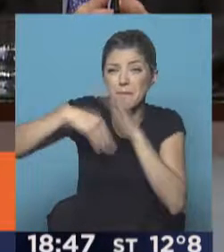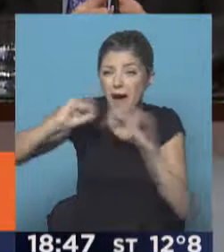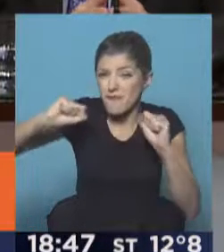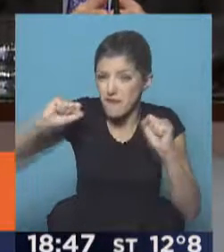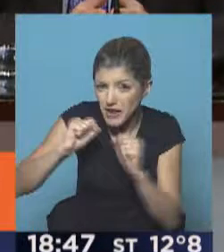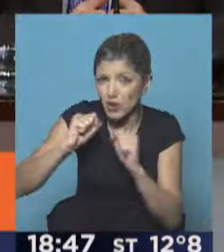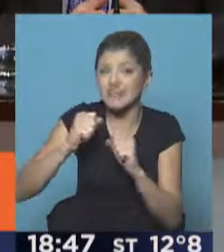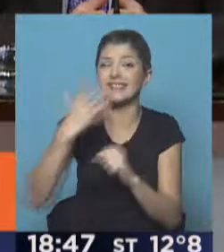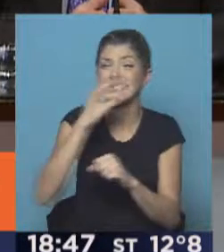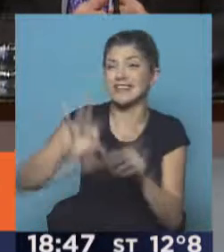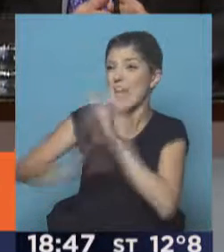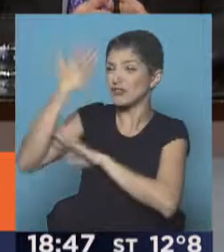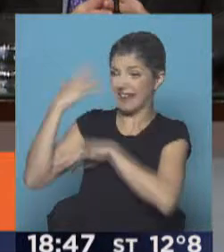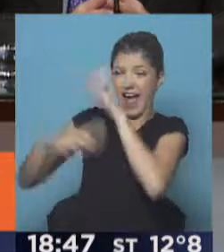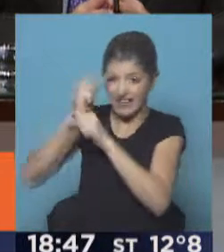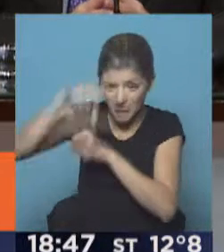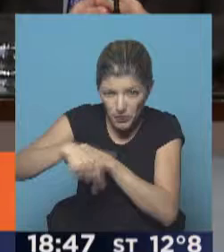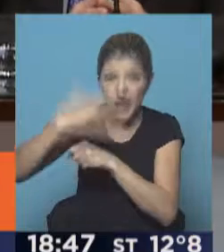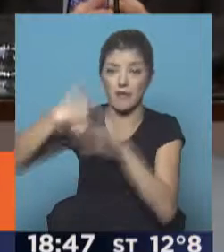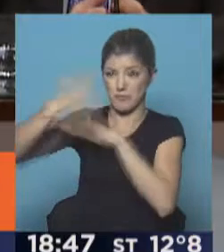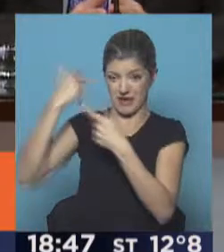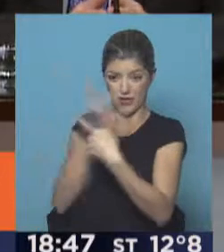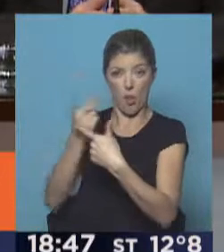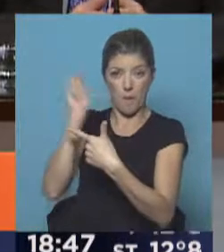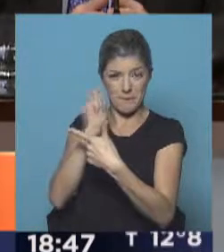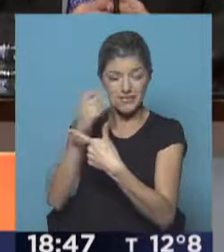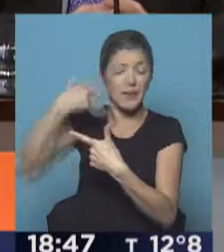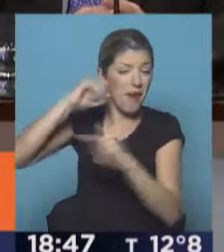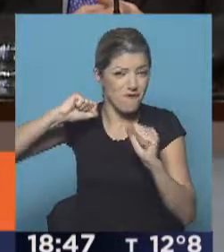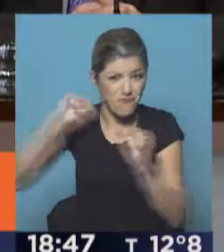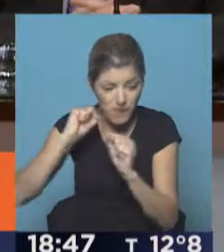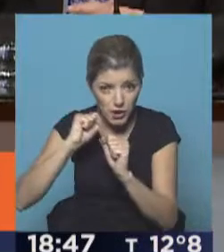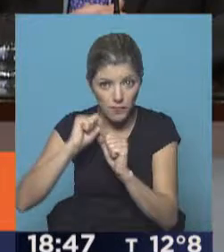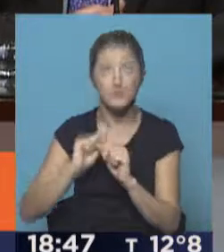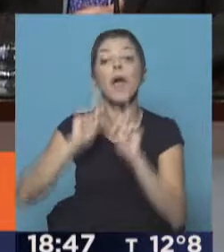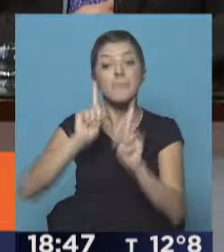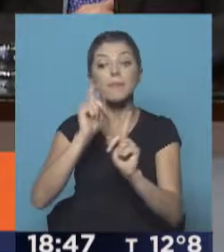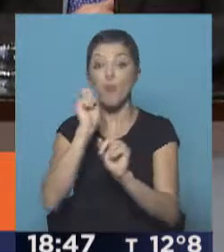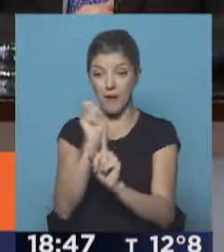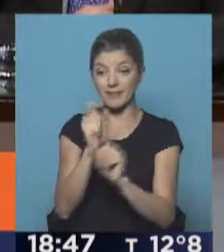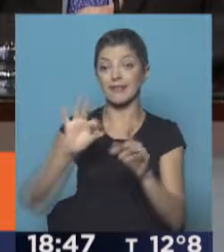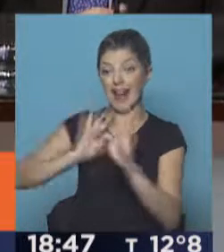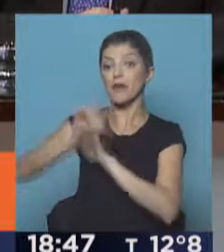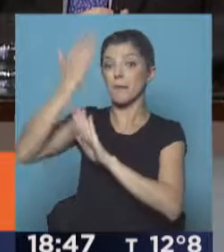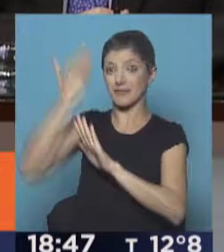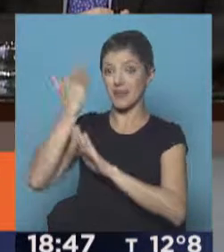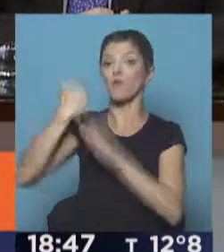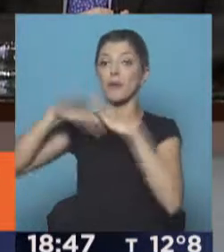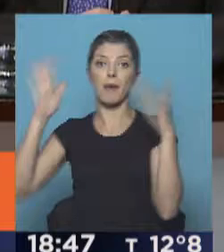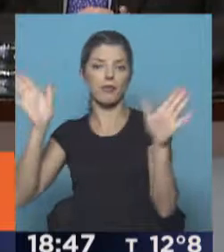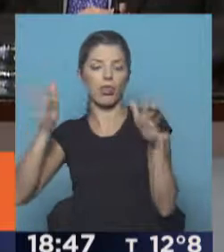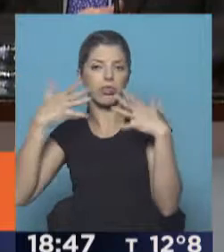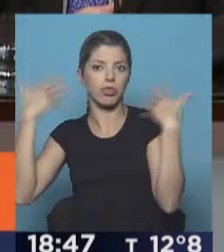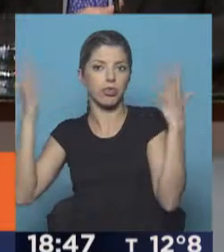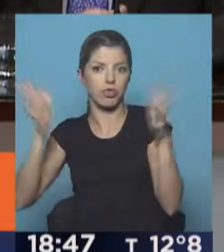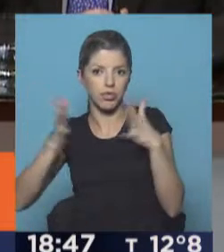tiempo. Cuando el mismo bimestre del año pasado, en ese tiempo, fue uno de los más cálidos. Y